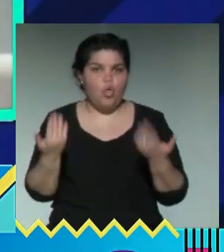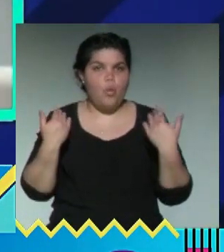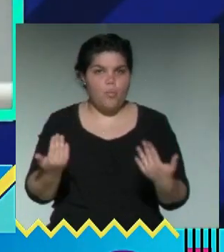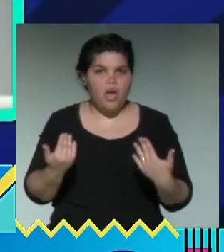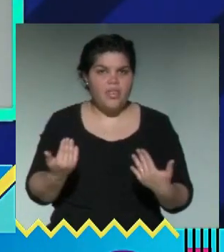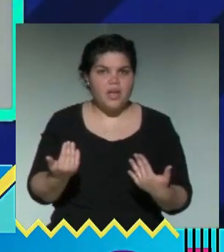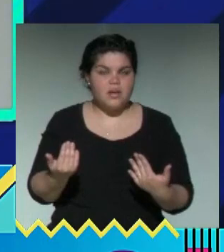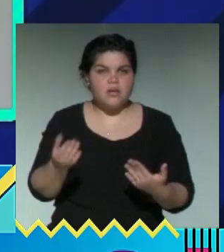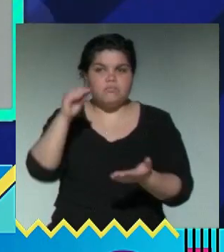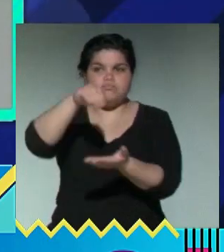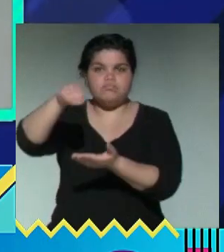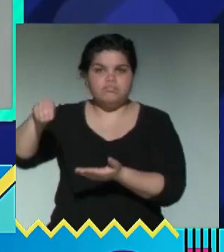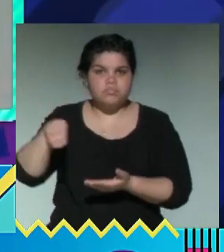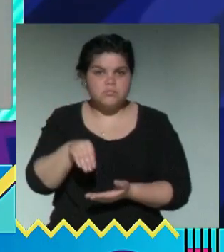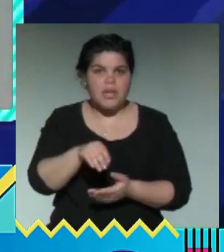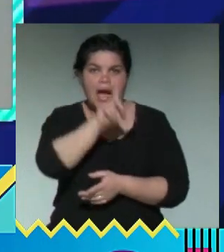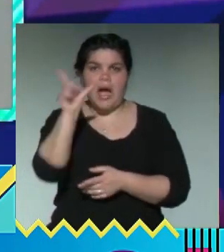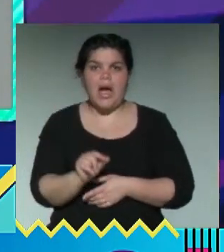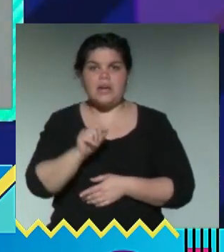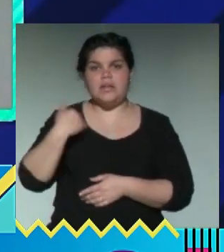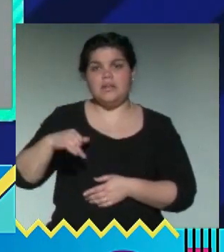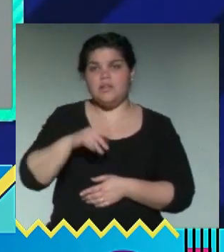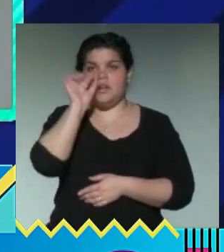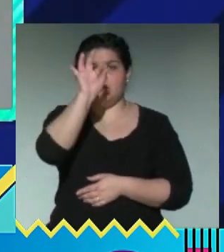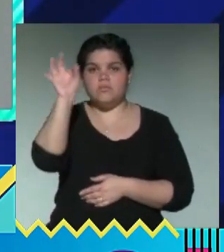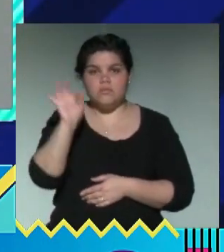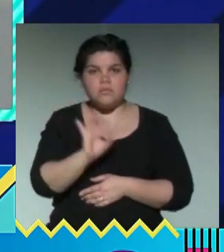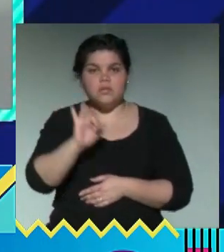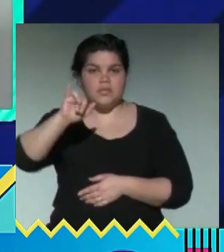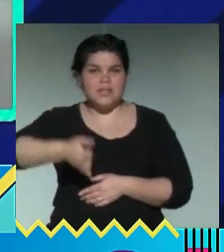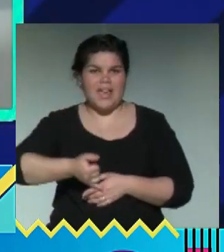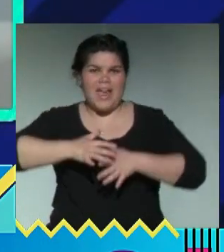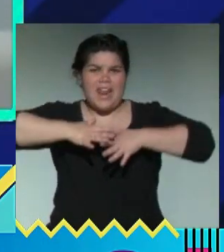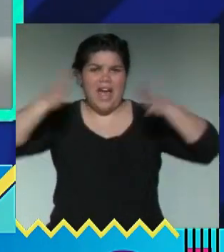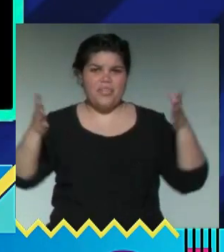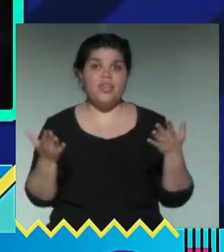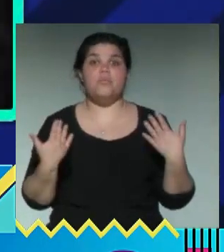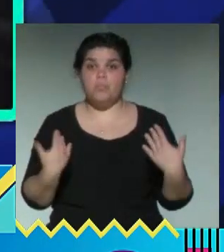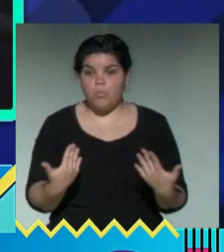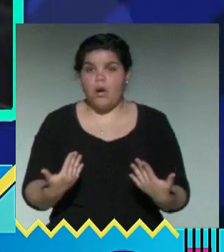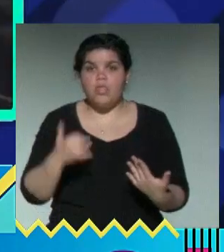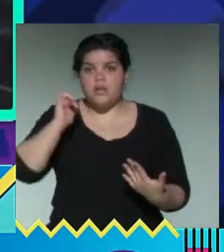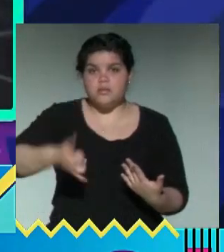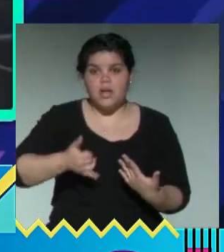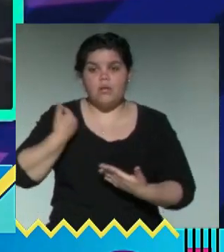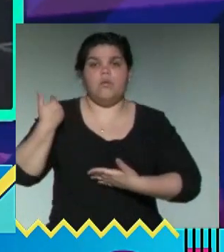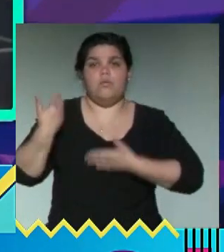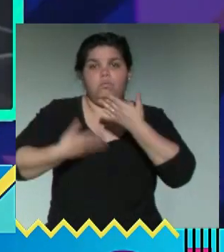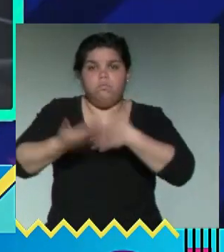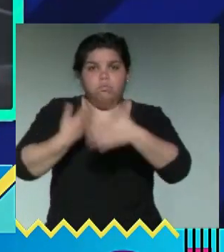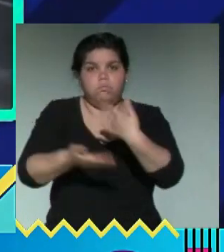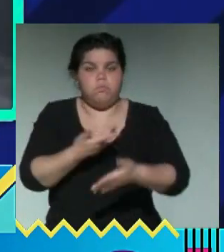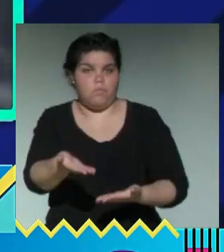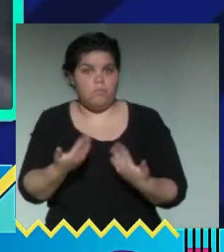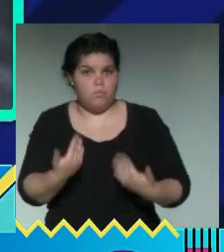cualquier parte del territorio, que en Argentina aparte tenemos una extensión tan grande que se puede llegar a desarrollar todo esto, que en realidad es